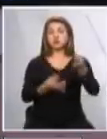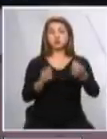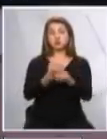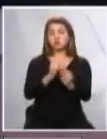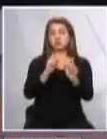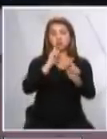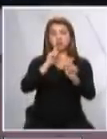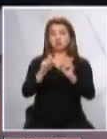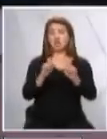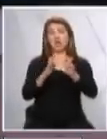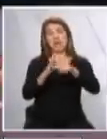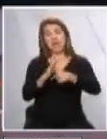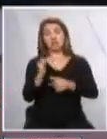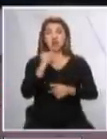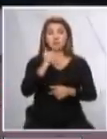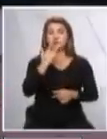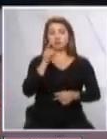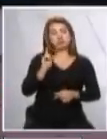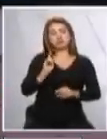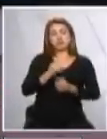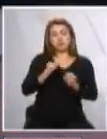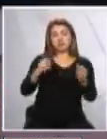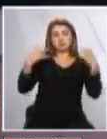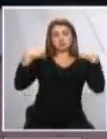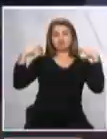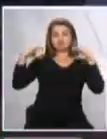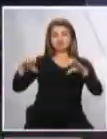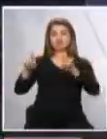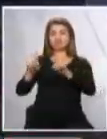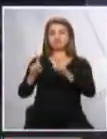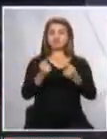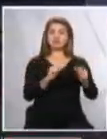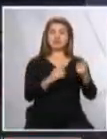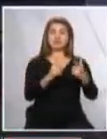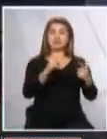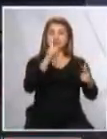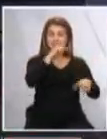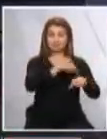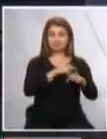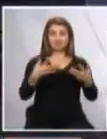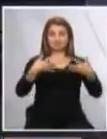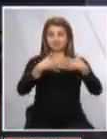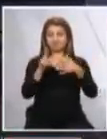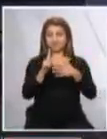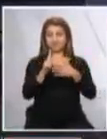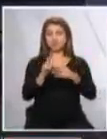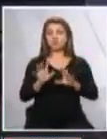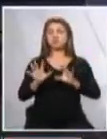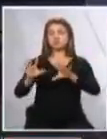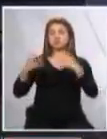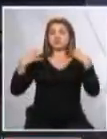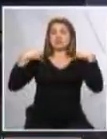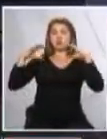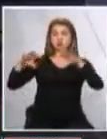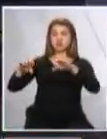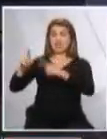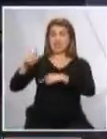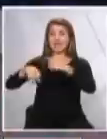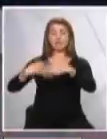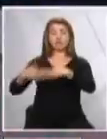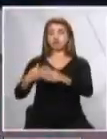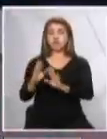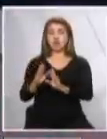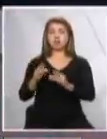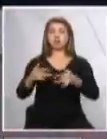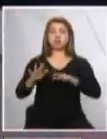criticar respecto a lo lento, rápido, porque ellos no pueden someterse a los tiempos políticos. Ellos tienen que hacer lo que tienen que hacer y la justicia tiene que actuar en los tiempos que le corresponde y hay que